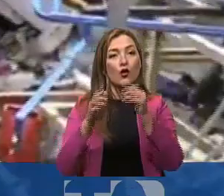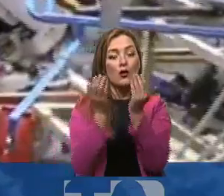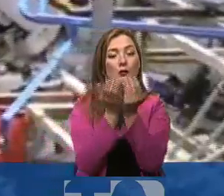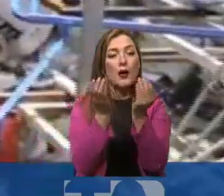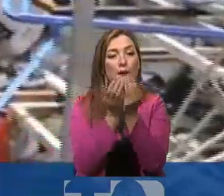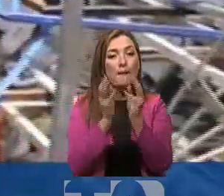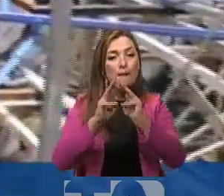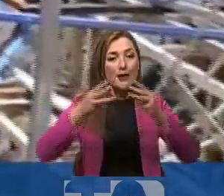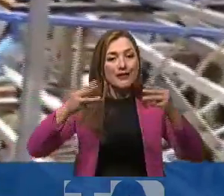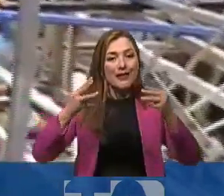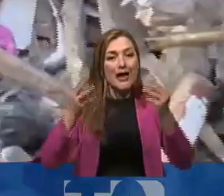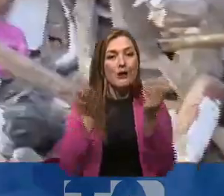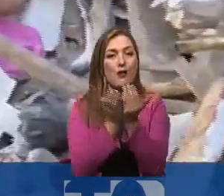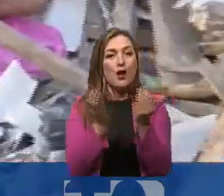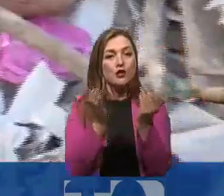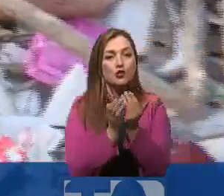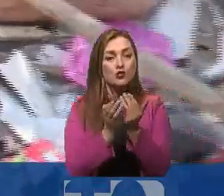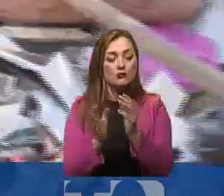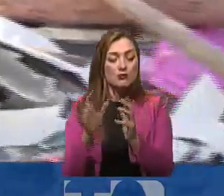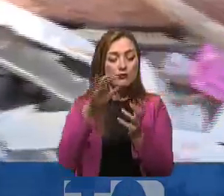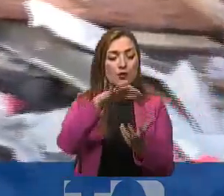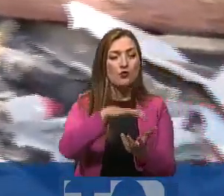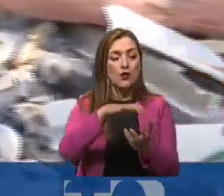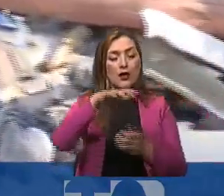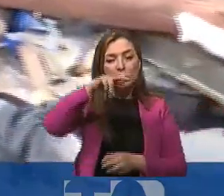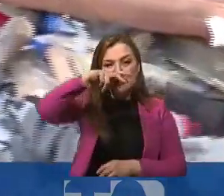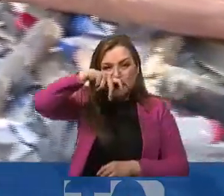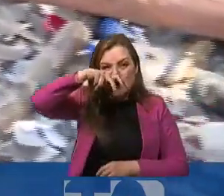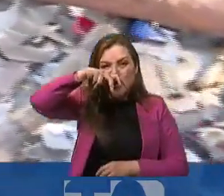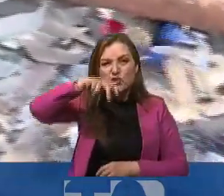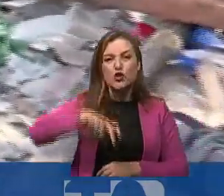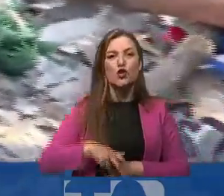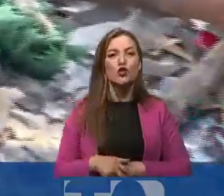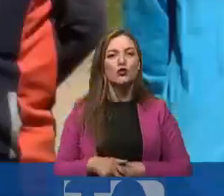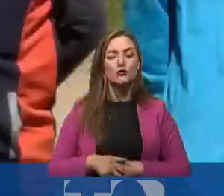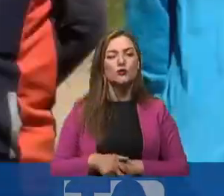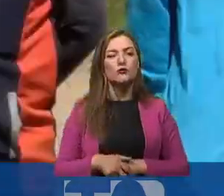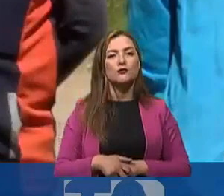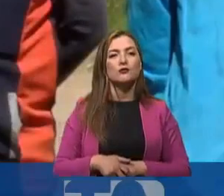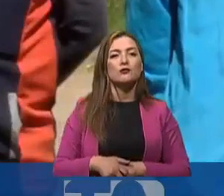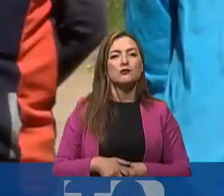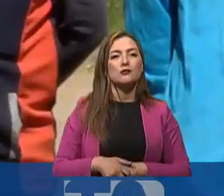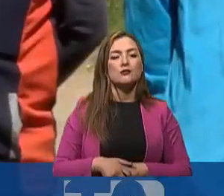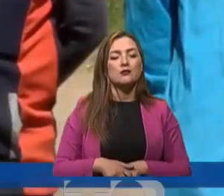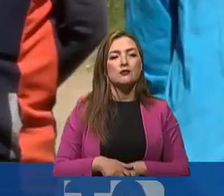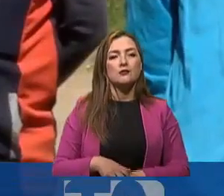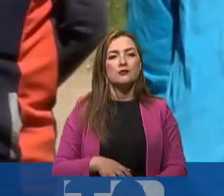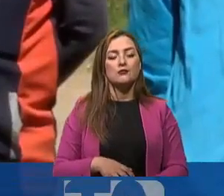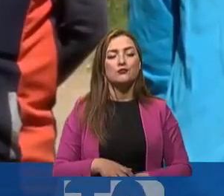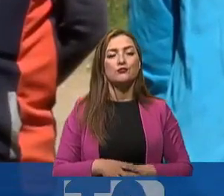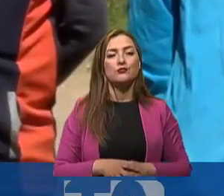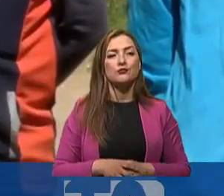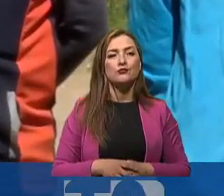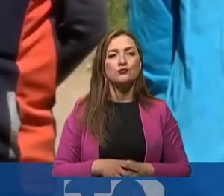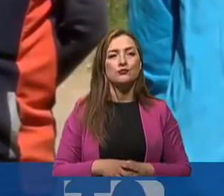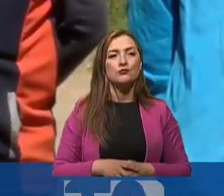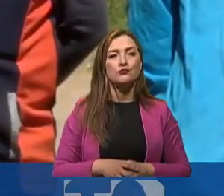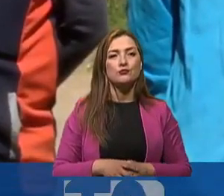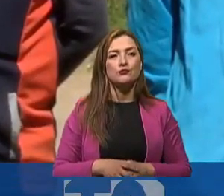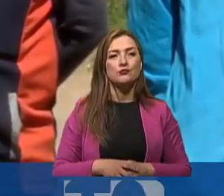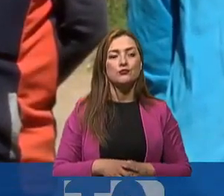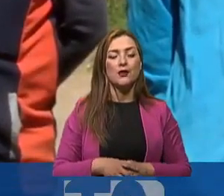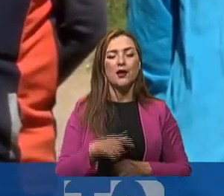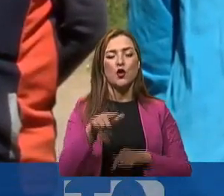recolección de material reciclable y un criadero de chanchos. En este lugar no había ningún tipo de